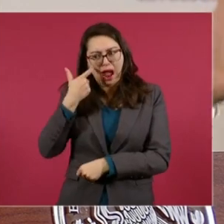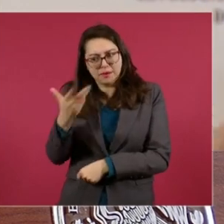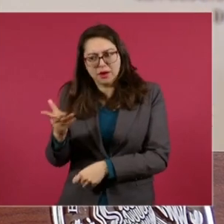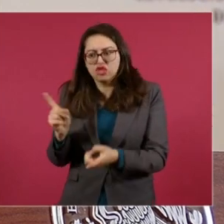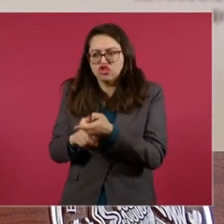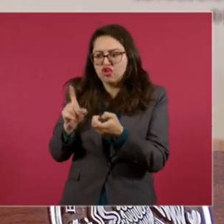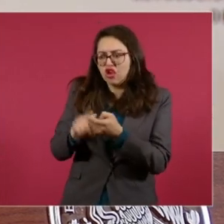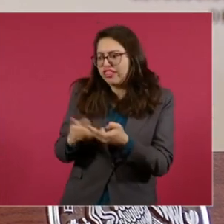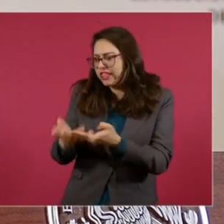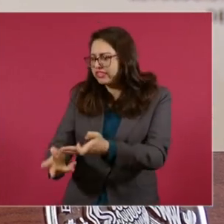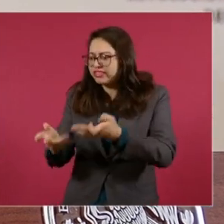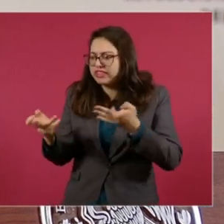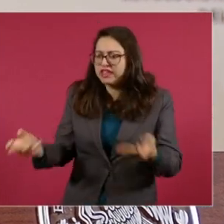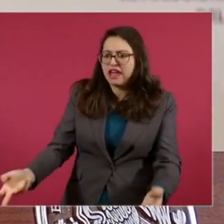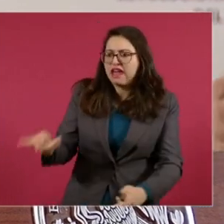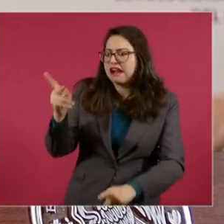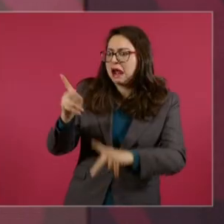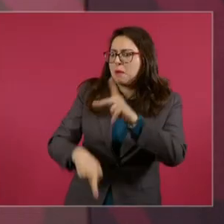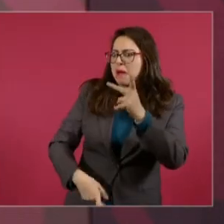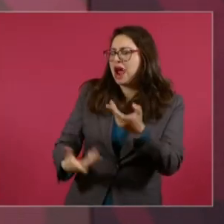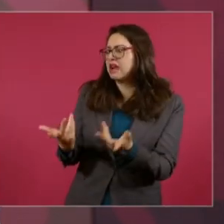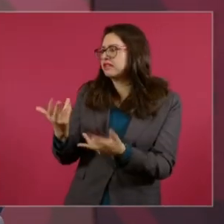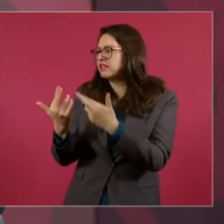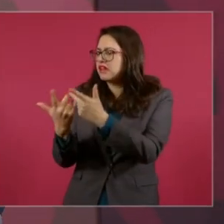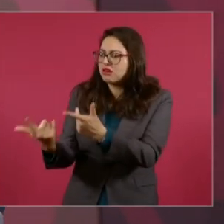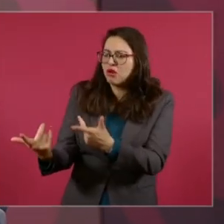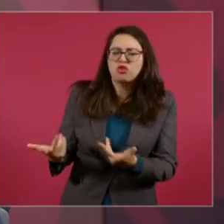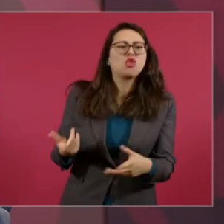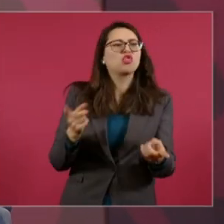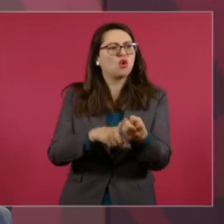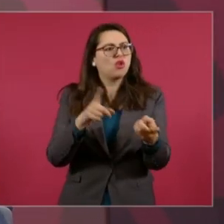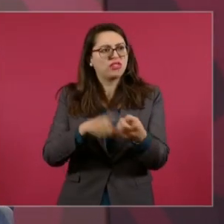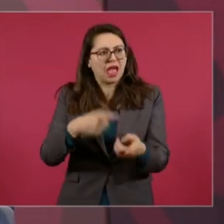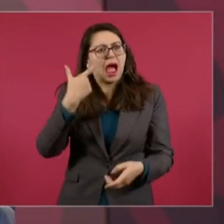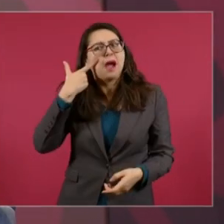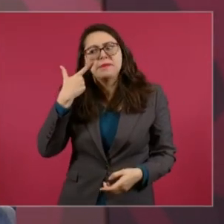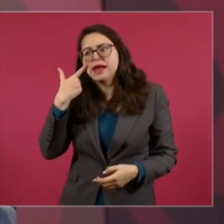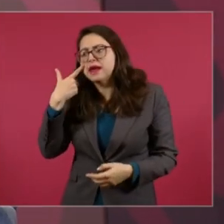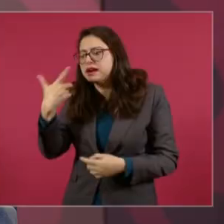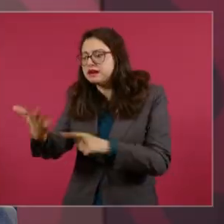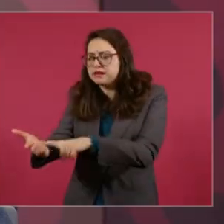hay tramos de terracería.